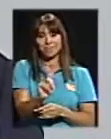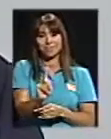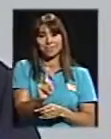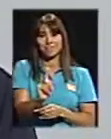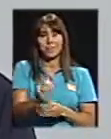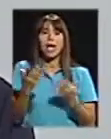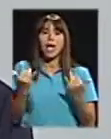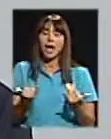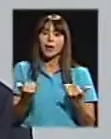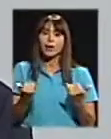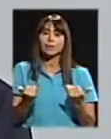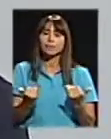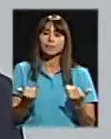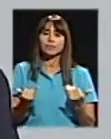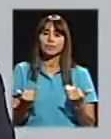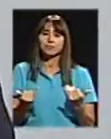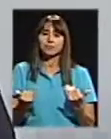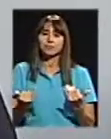disciplina